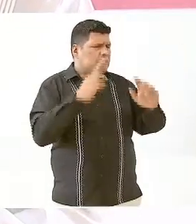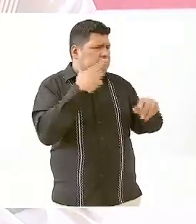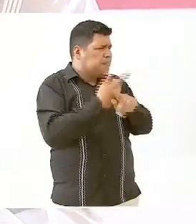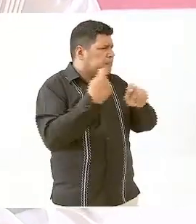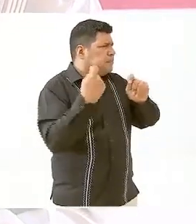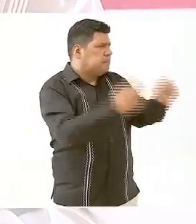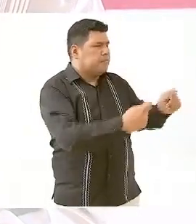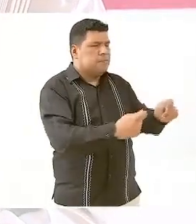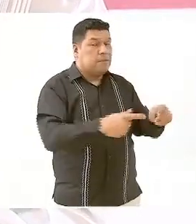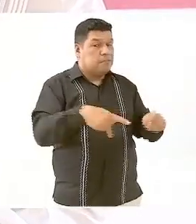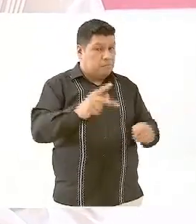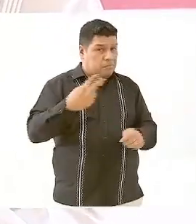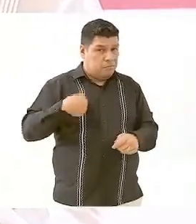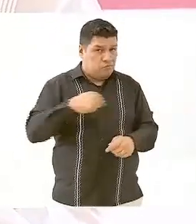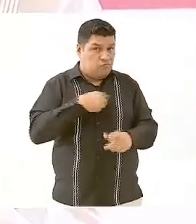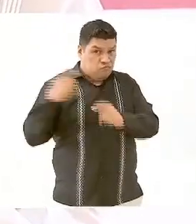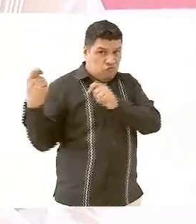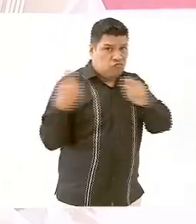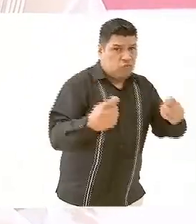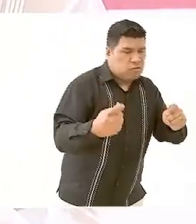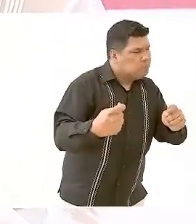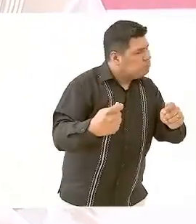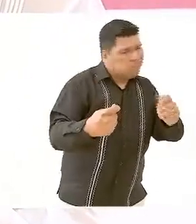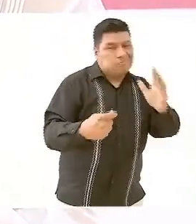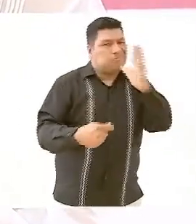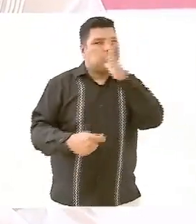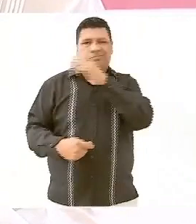no se puede, ni se debe.